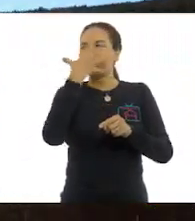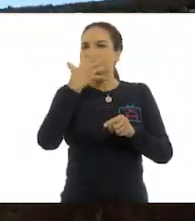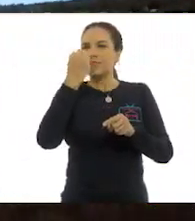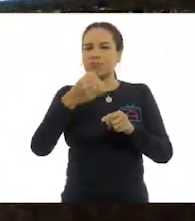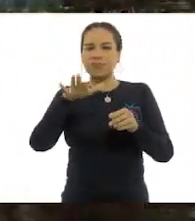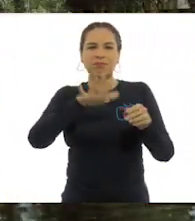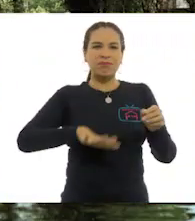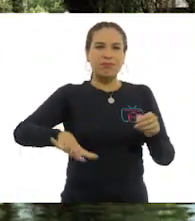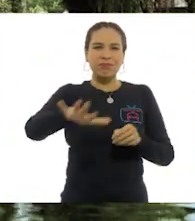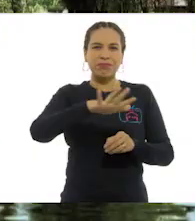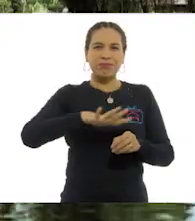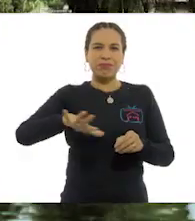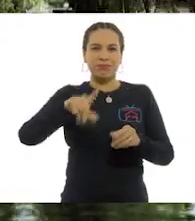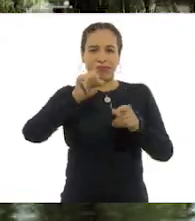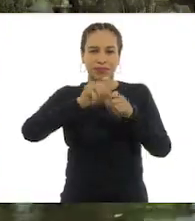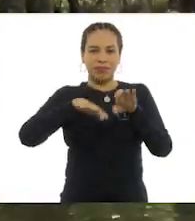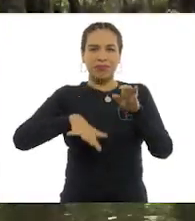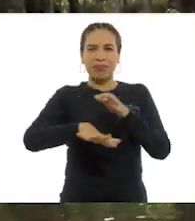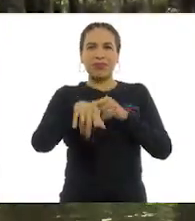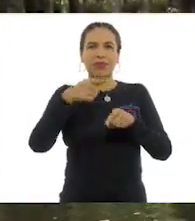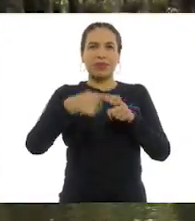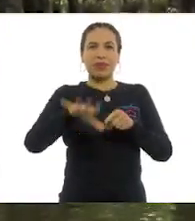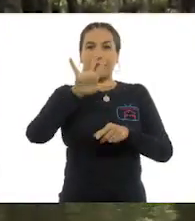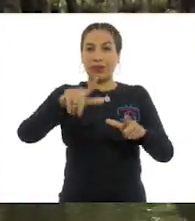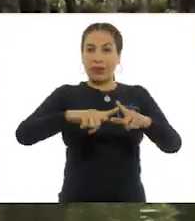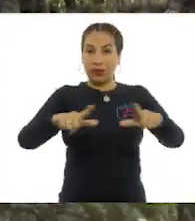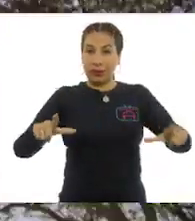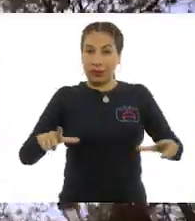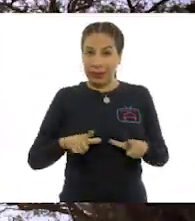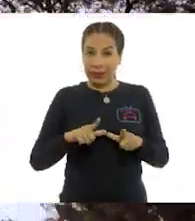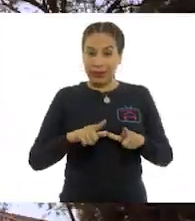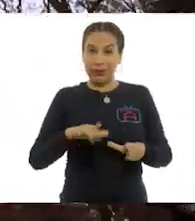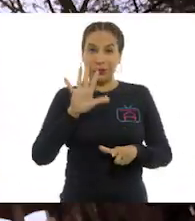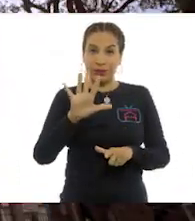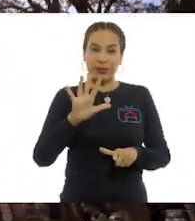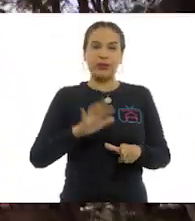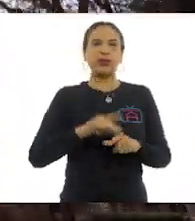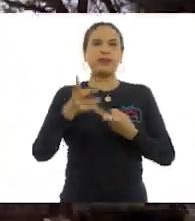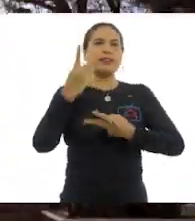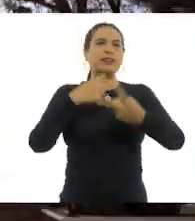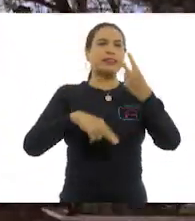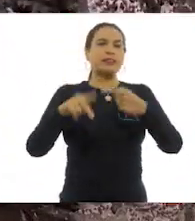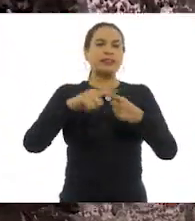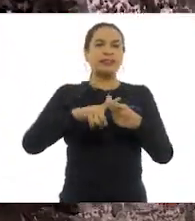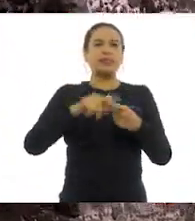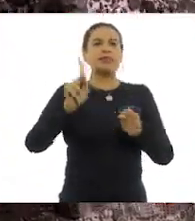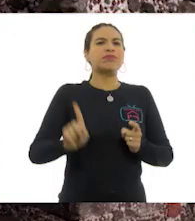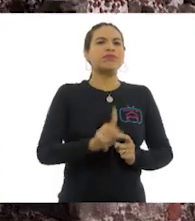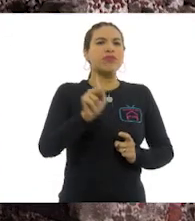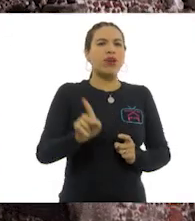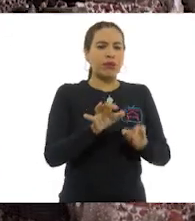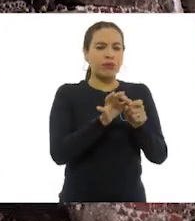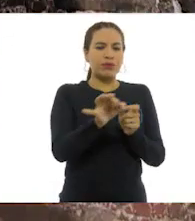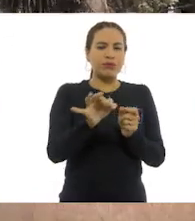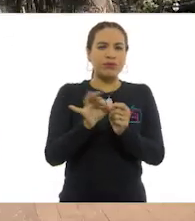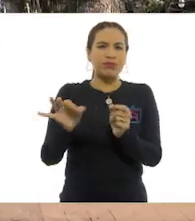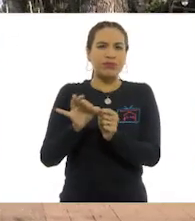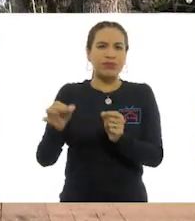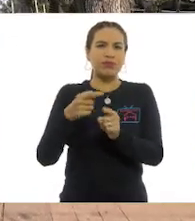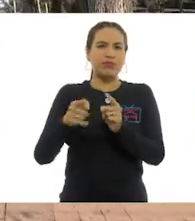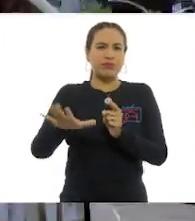cuenca que alojó en su seno 5 lagos que dieron vida a pueblos,